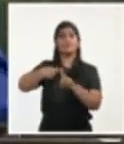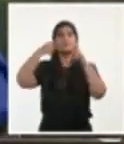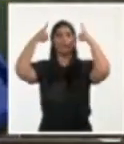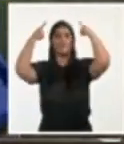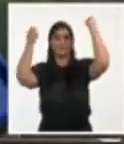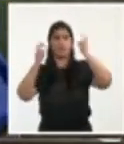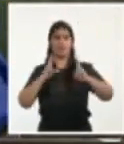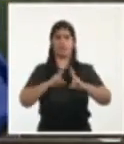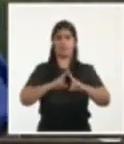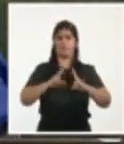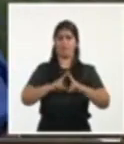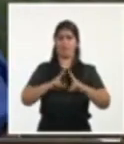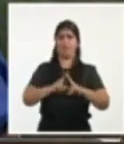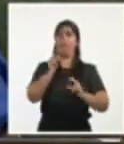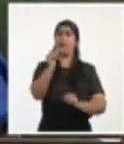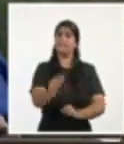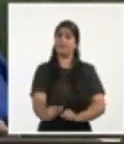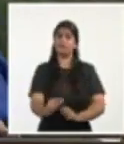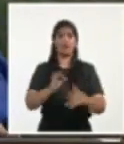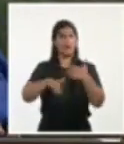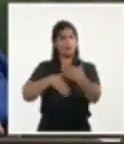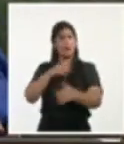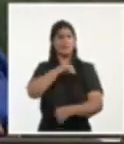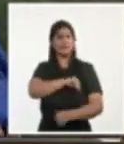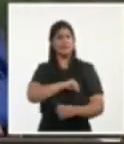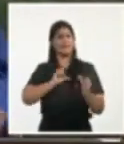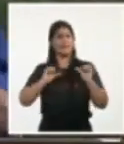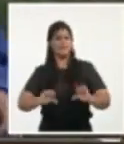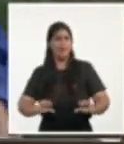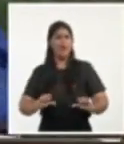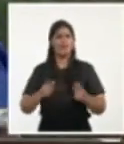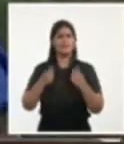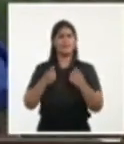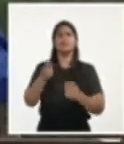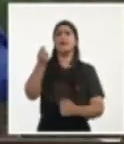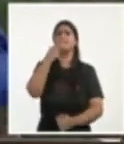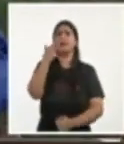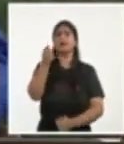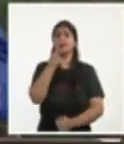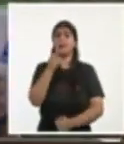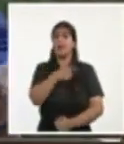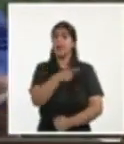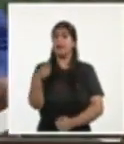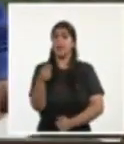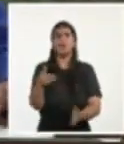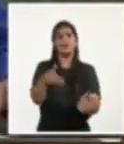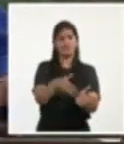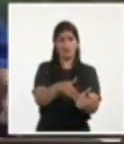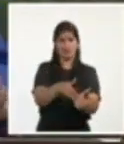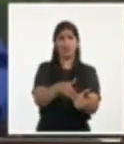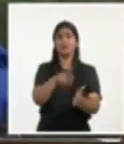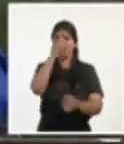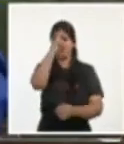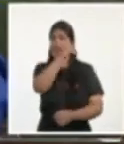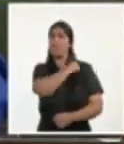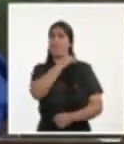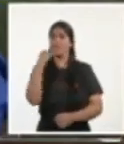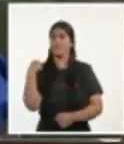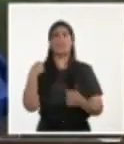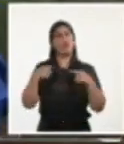pueda localizar al personal de la salud que lo pueda atender. Lleva también la aplicación de los